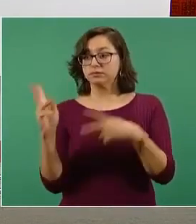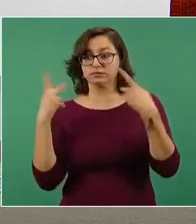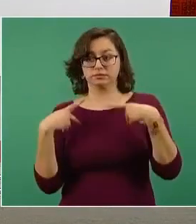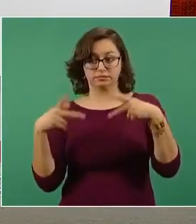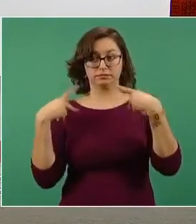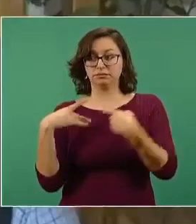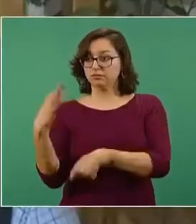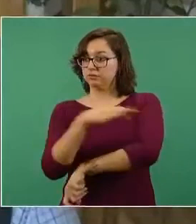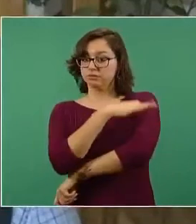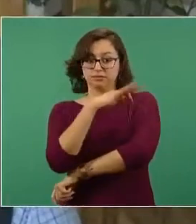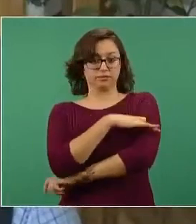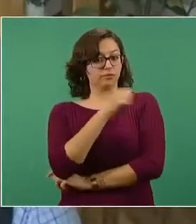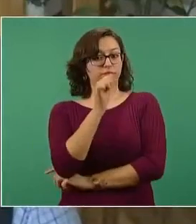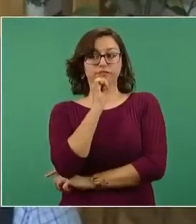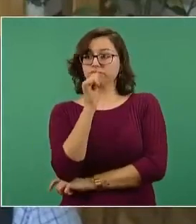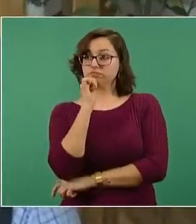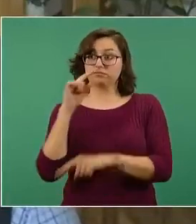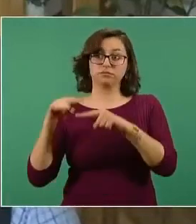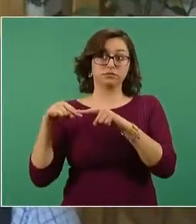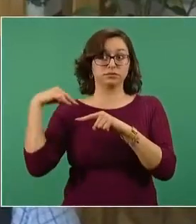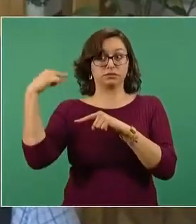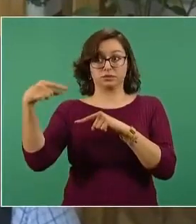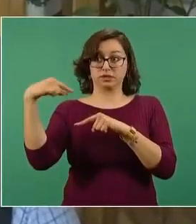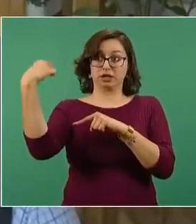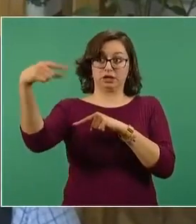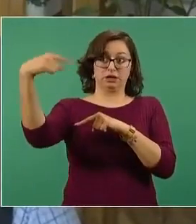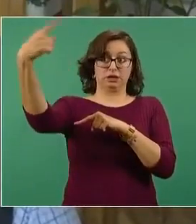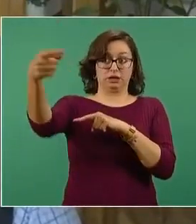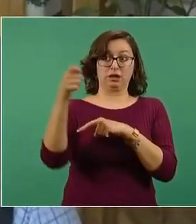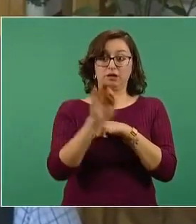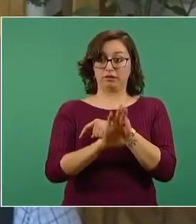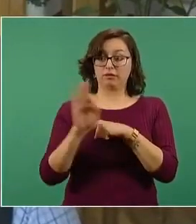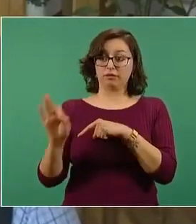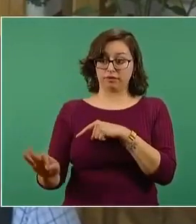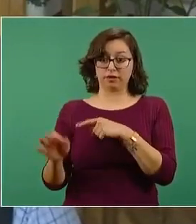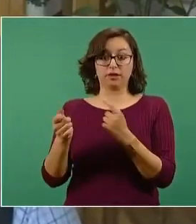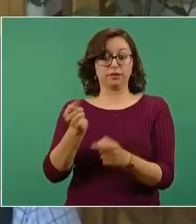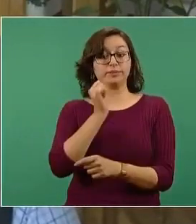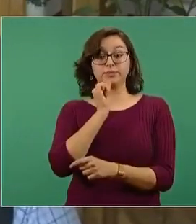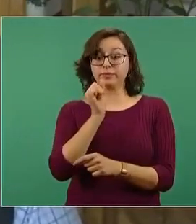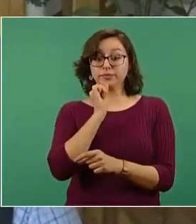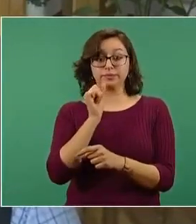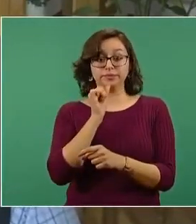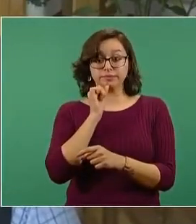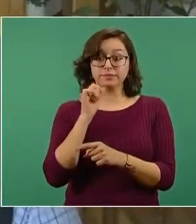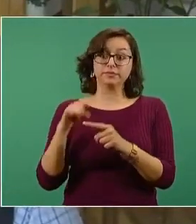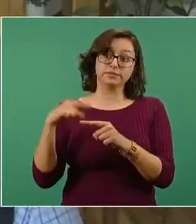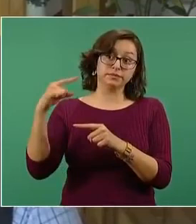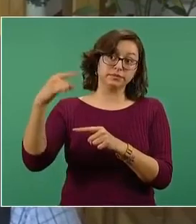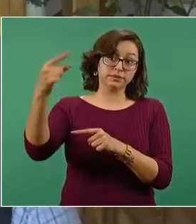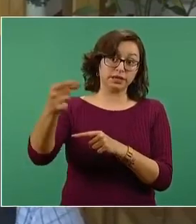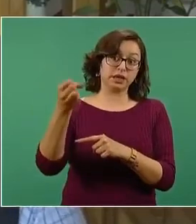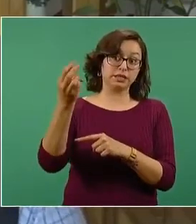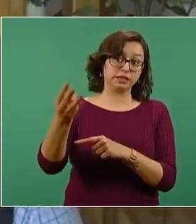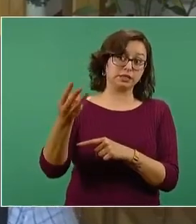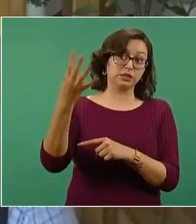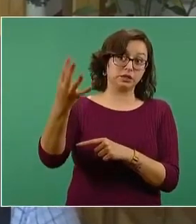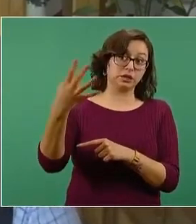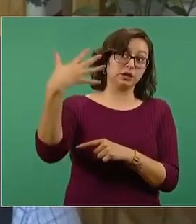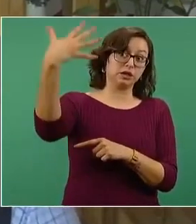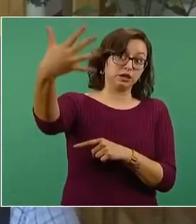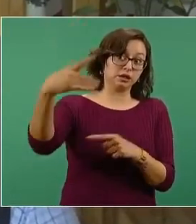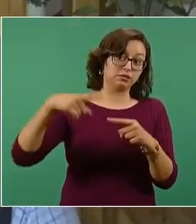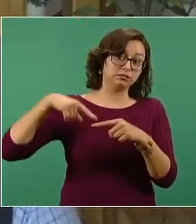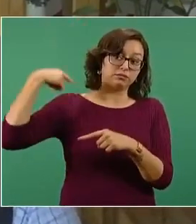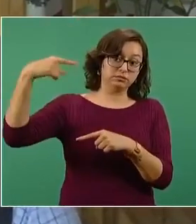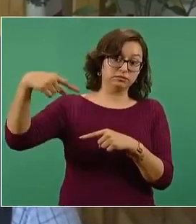este momento recibir la vacuna, porque todavía no formamos parte de las etapas 3, 4 y 5 que vendrán en